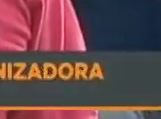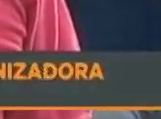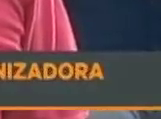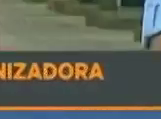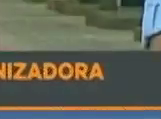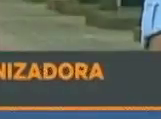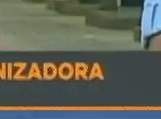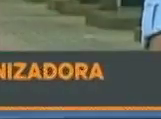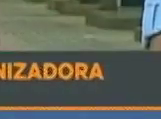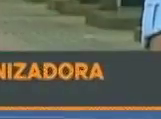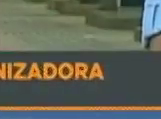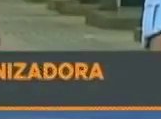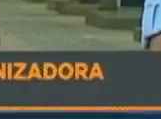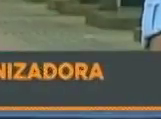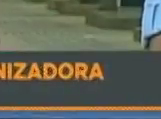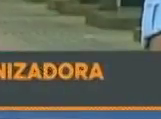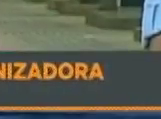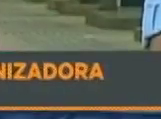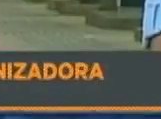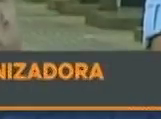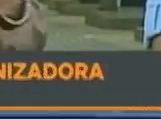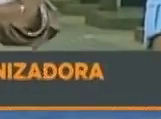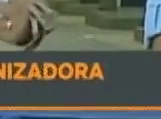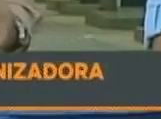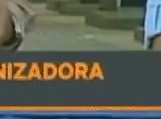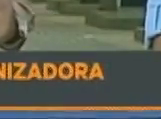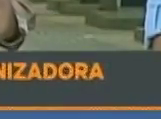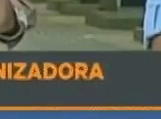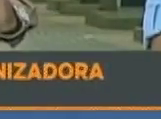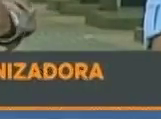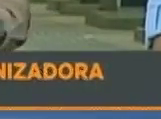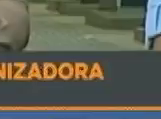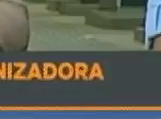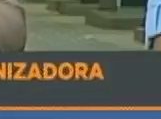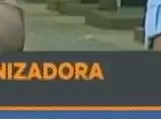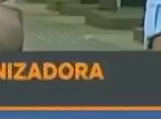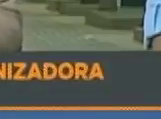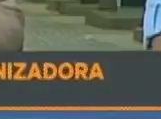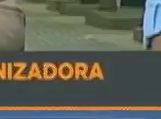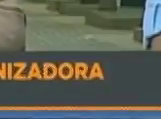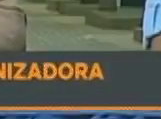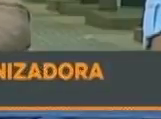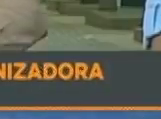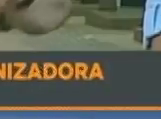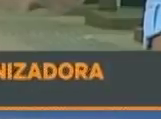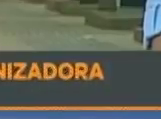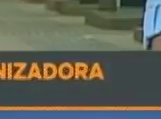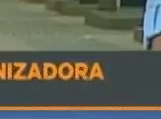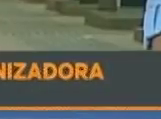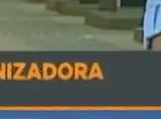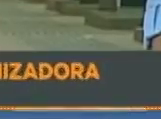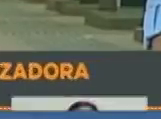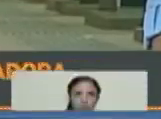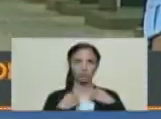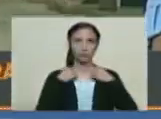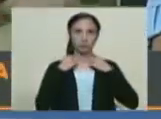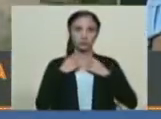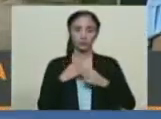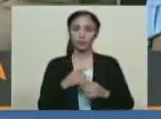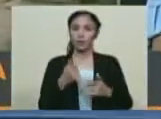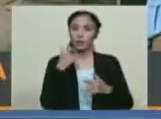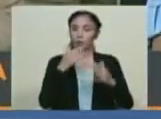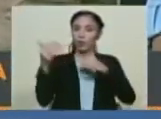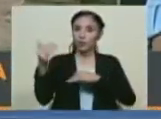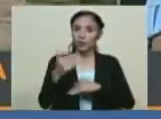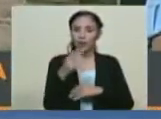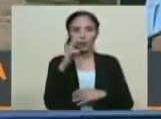Todo mi respaldo. Cuando estaba llegando vi unos ranchos de cartón aquí mismo, a unos metros,